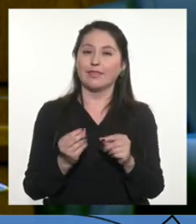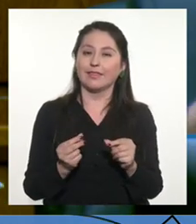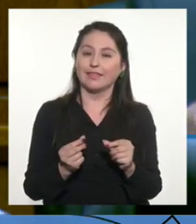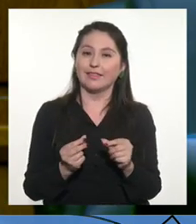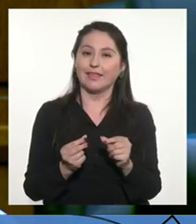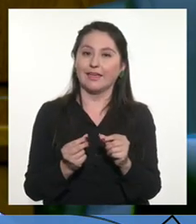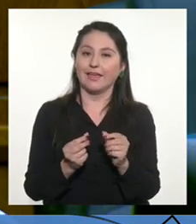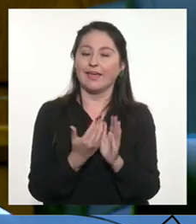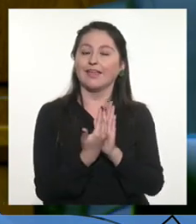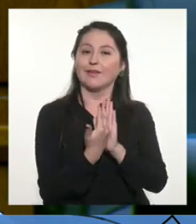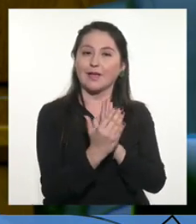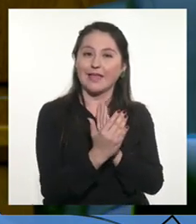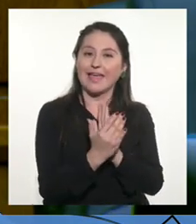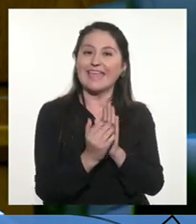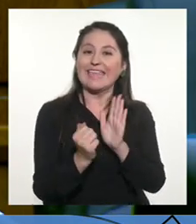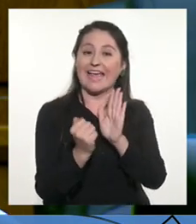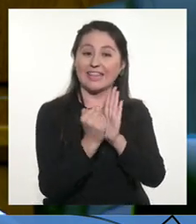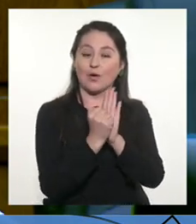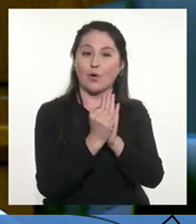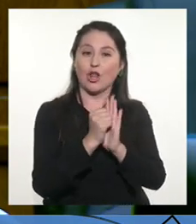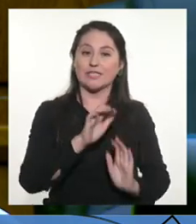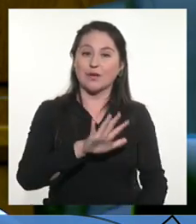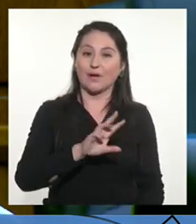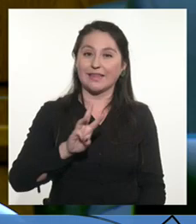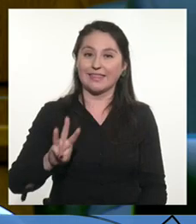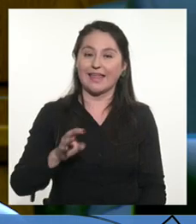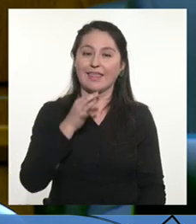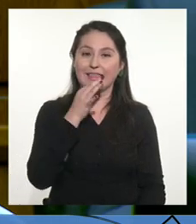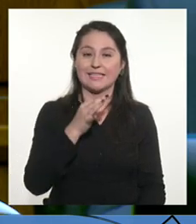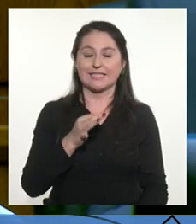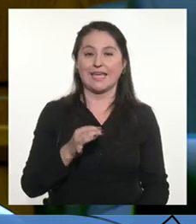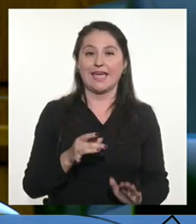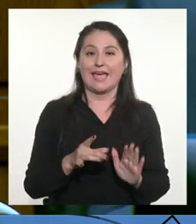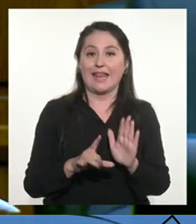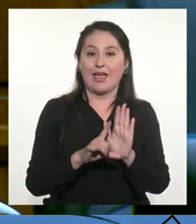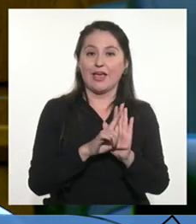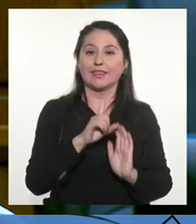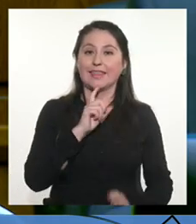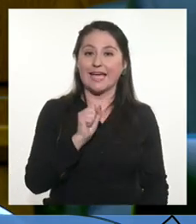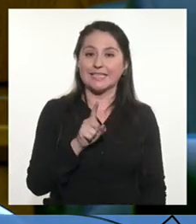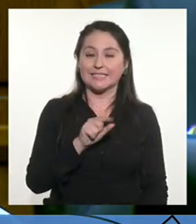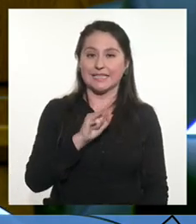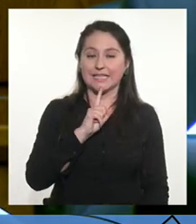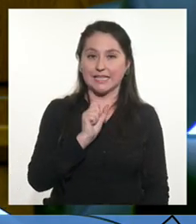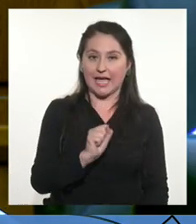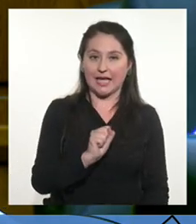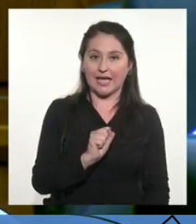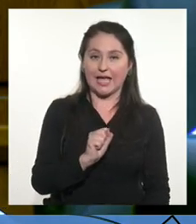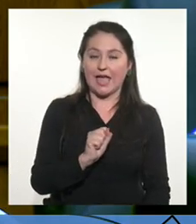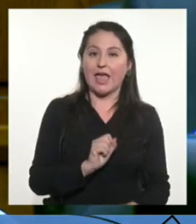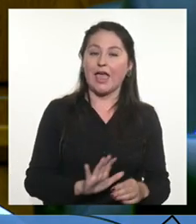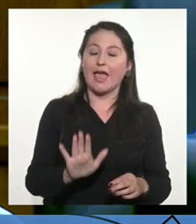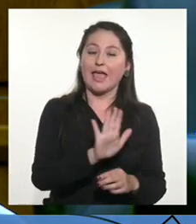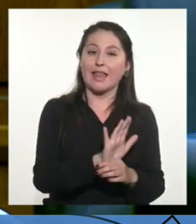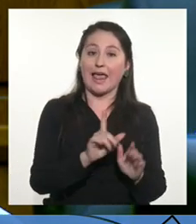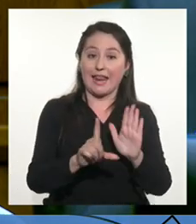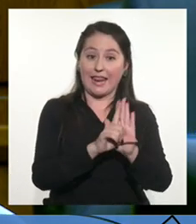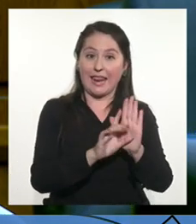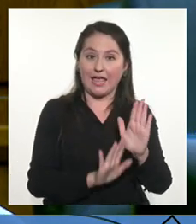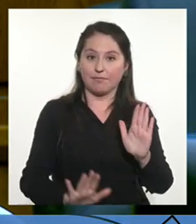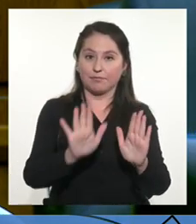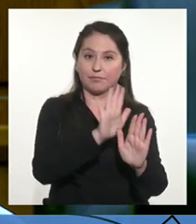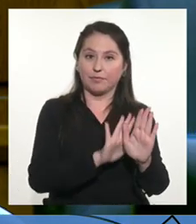y el artículo 53 dice la derogación tácita deja vigente en las leyes anteriores aunque